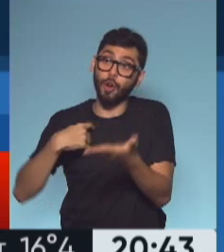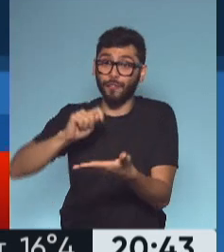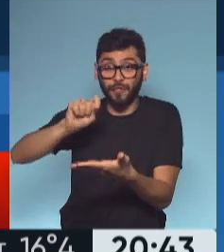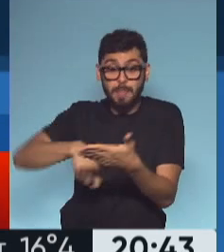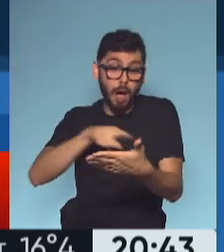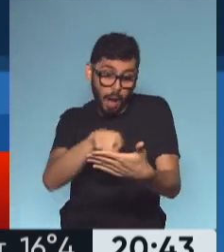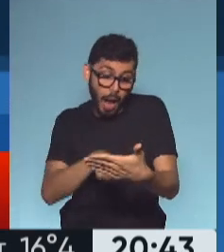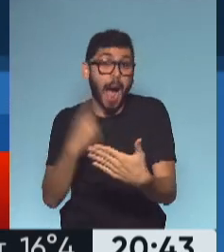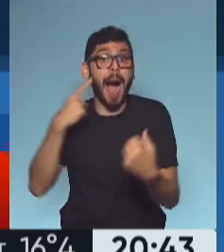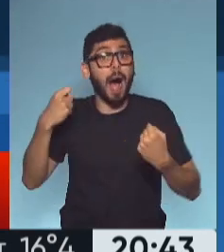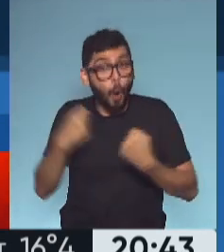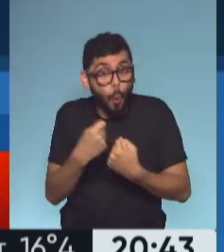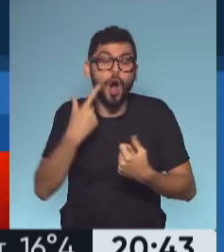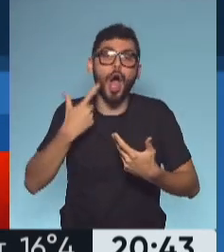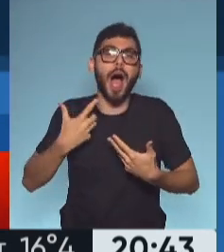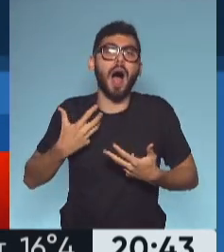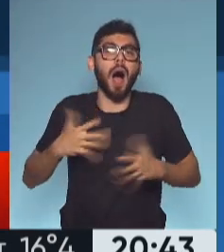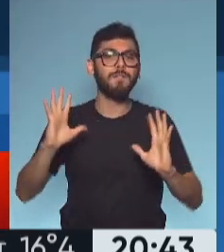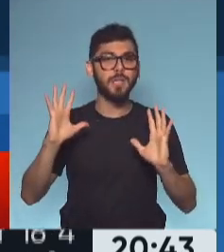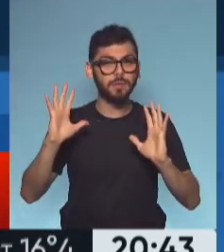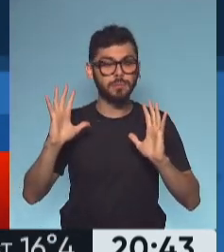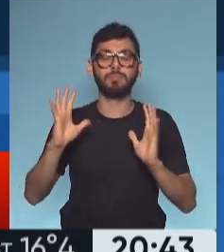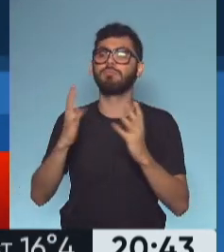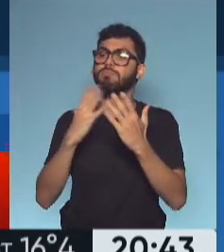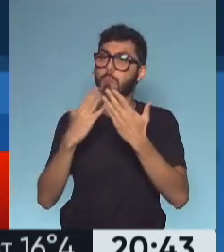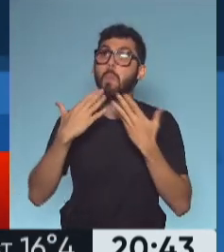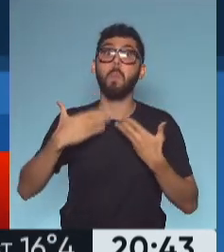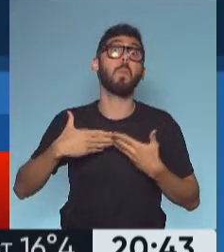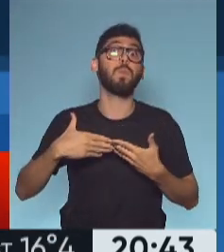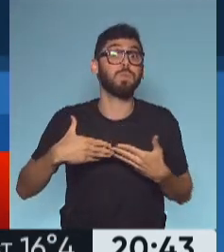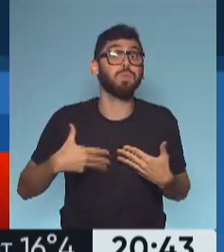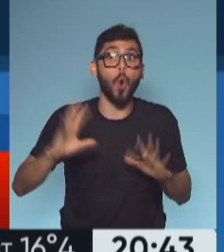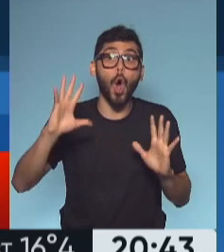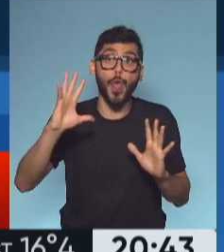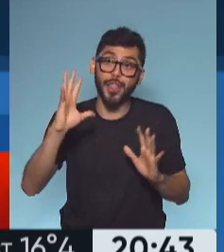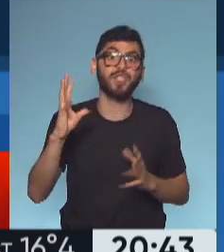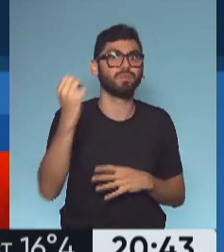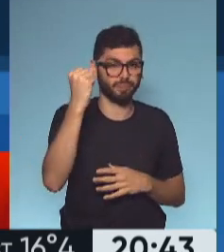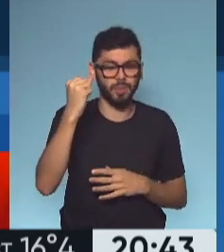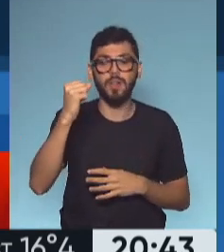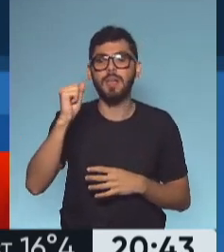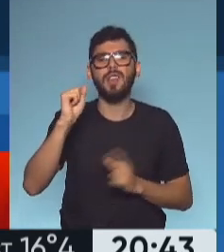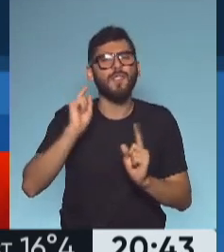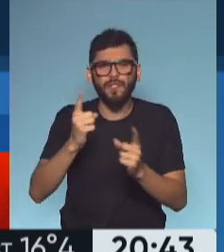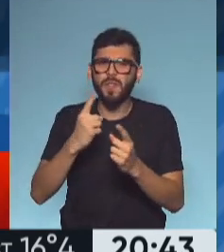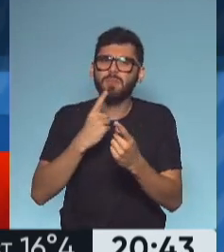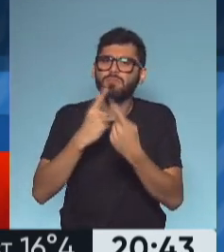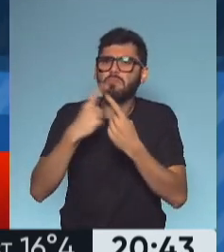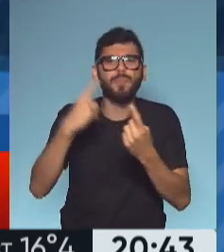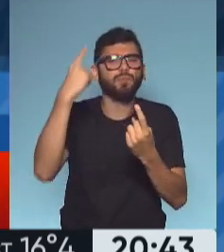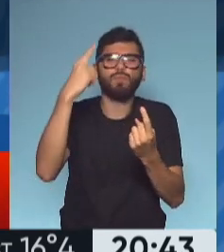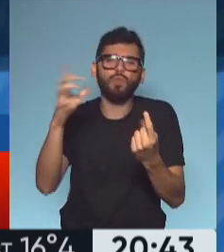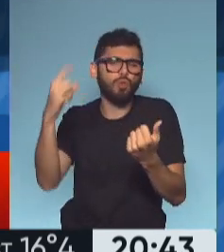de acuerdo, es que posiblemente podríamos avanzar con Pfizer. Por lo general, seguimos dialogando con